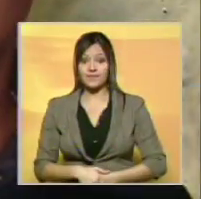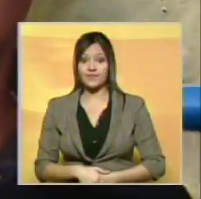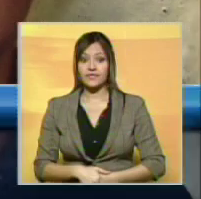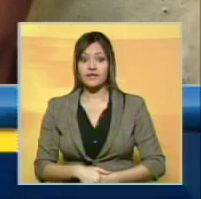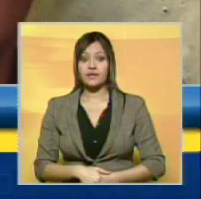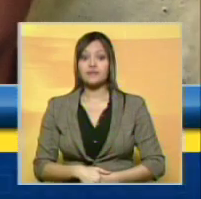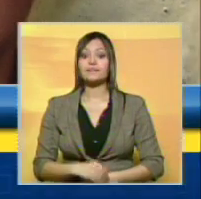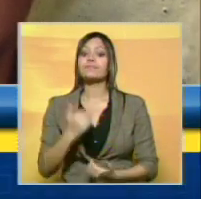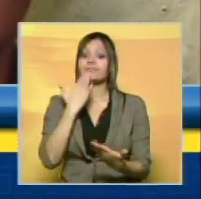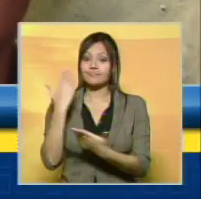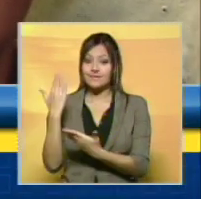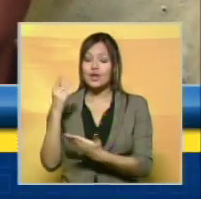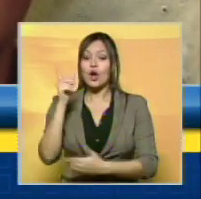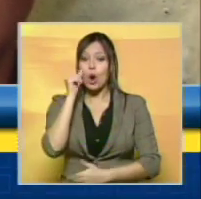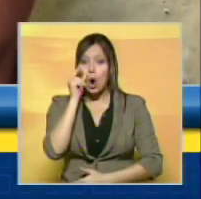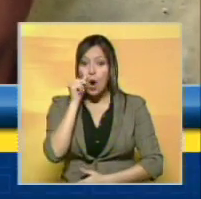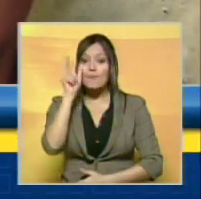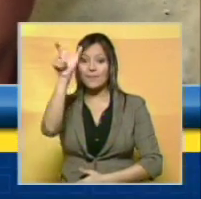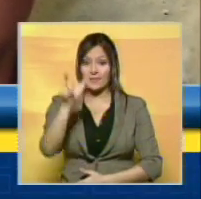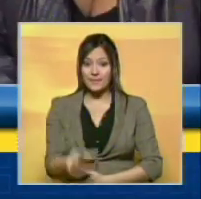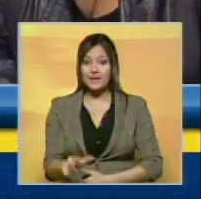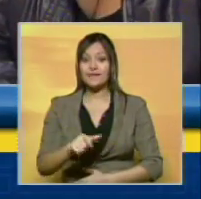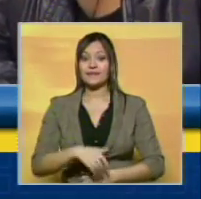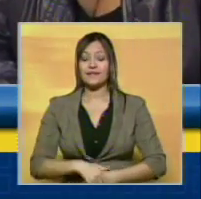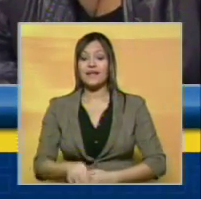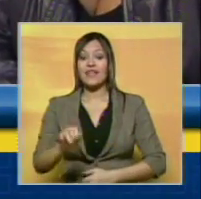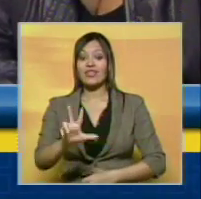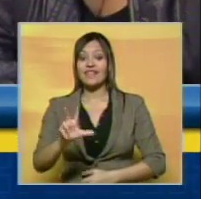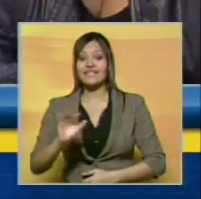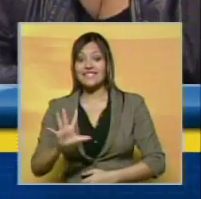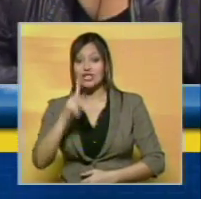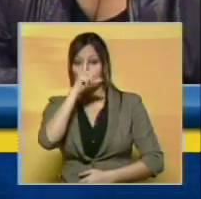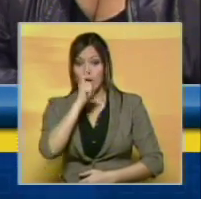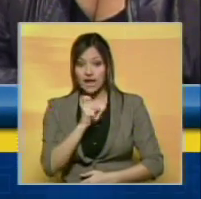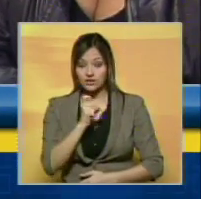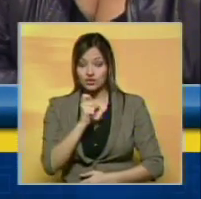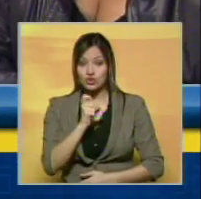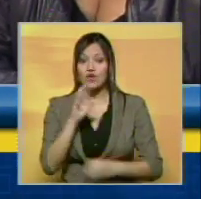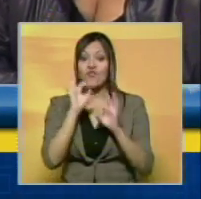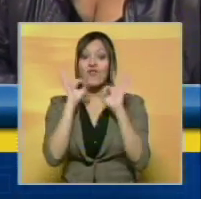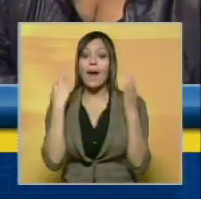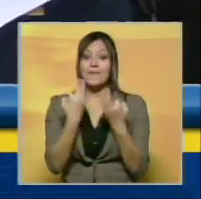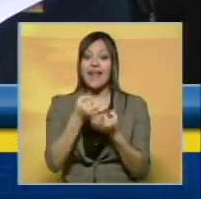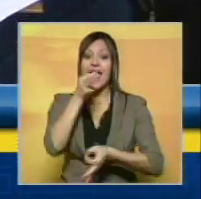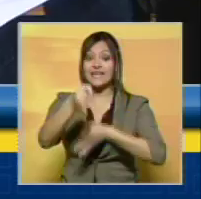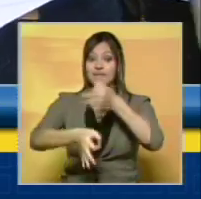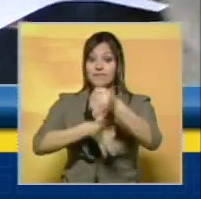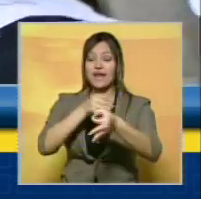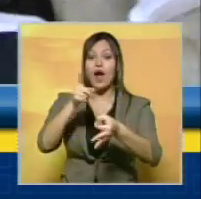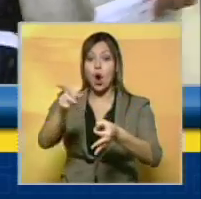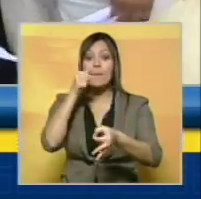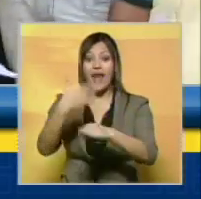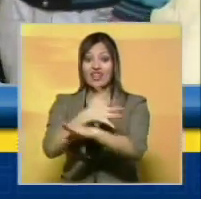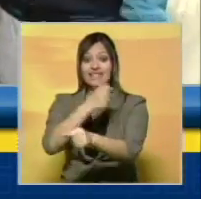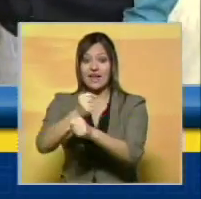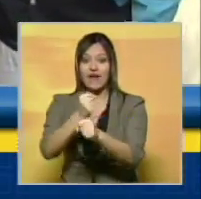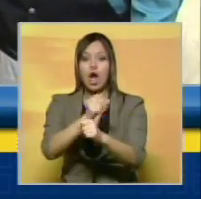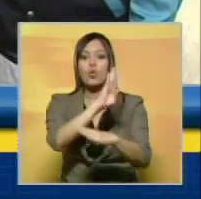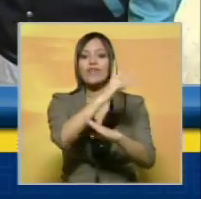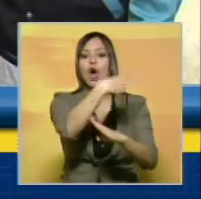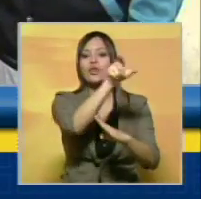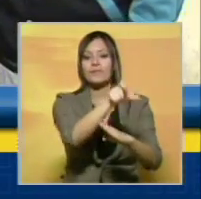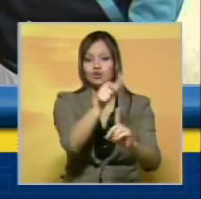La víctima fue identificada como Arquímedes Rafael Rodríguez, de 35 años. Sus familiares comentaron que el escolta fue emboscado